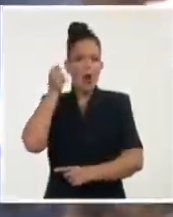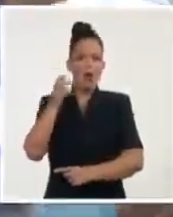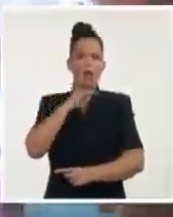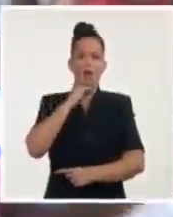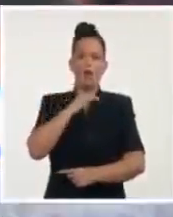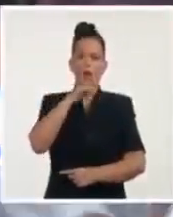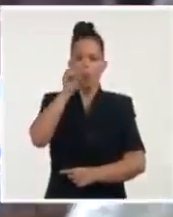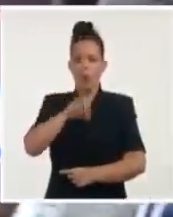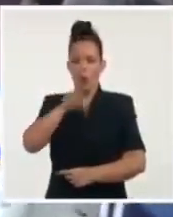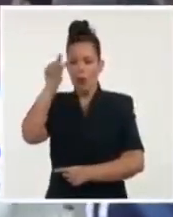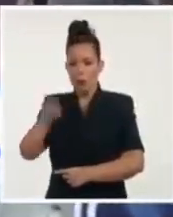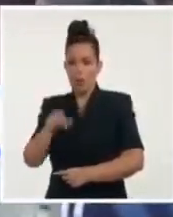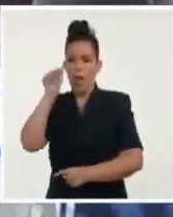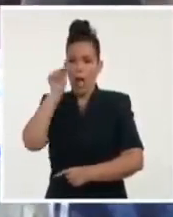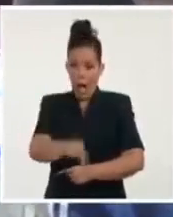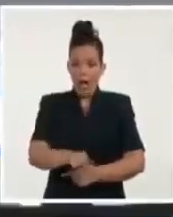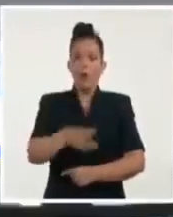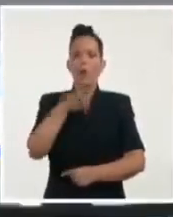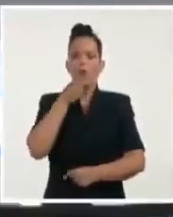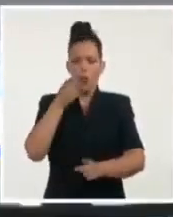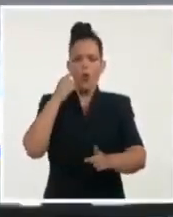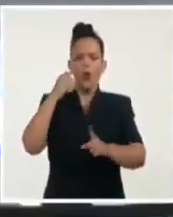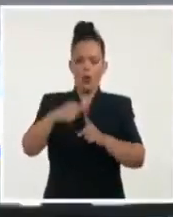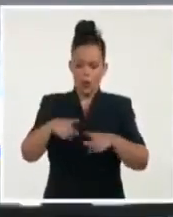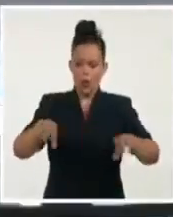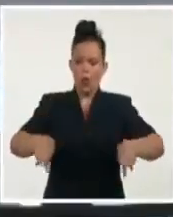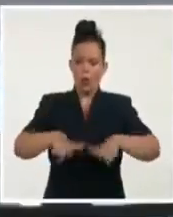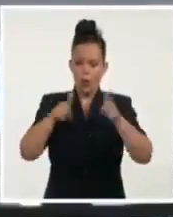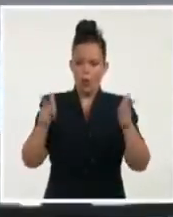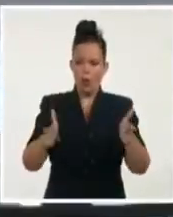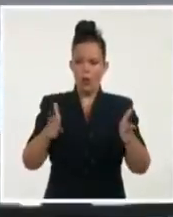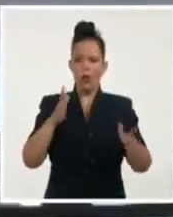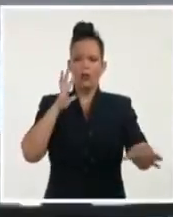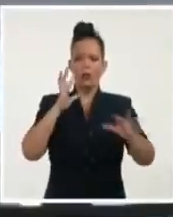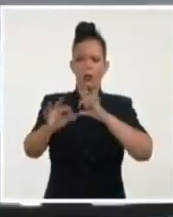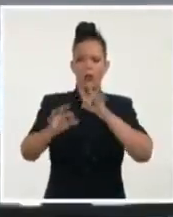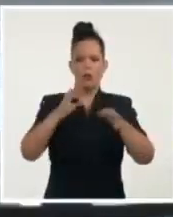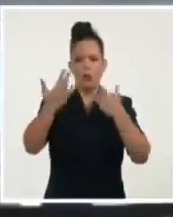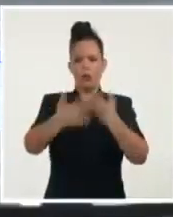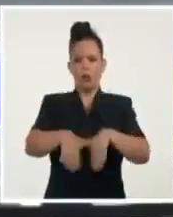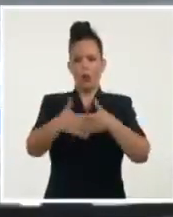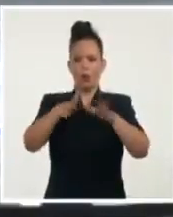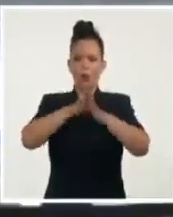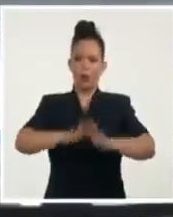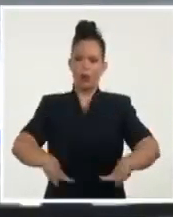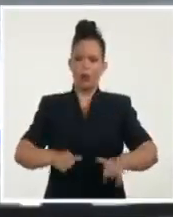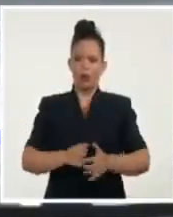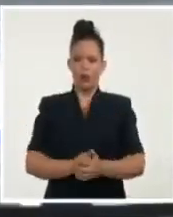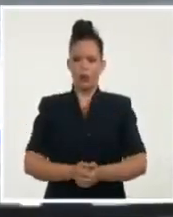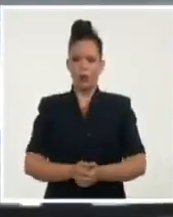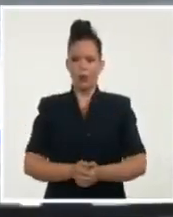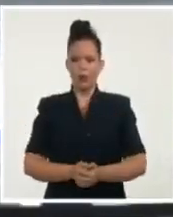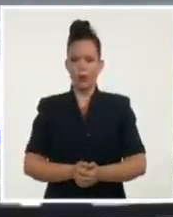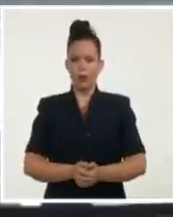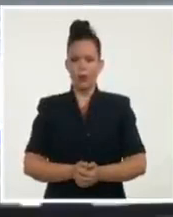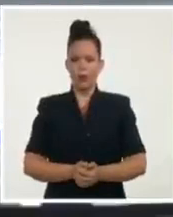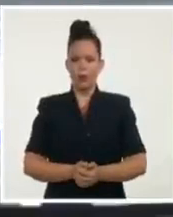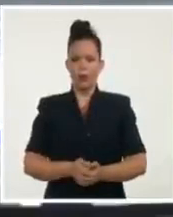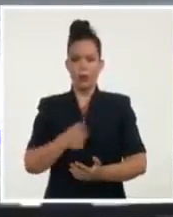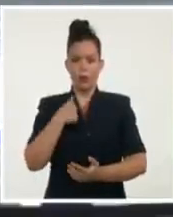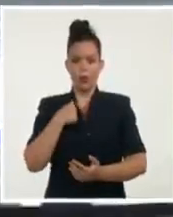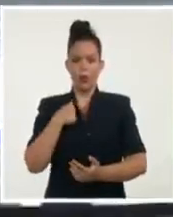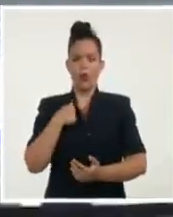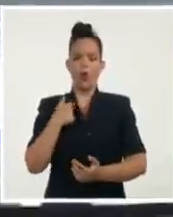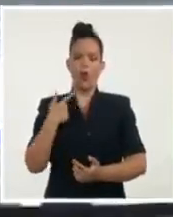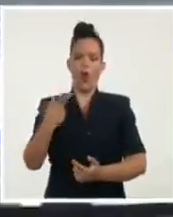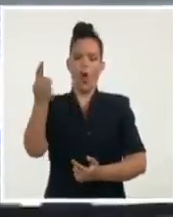logrando doblegar a los provocadores. Me mandaron para La Habana Vieja, a lo cual no pude llegar, y de ahí me tuve que ir para 10 de octubre. Vine,